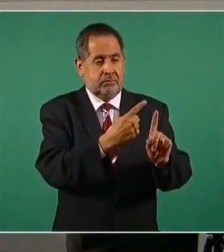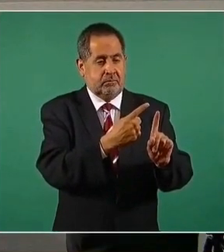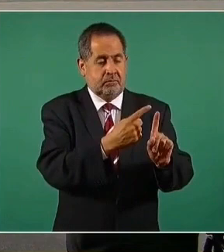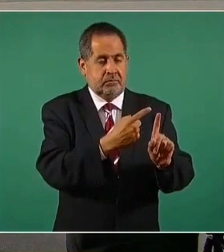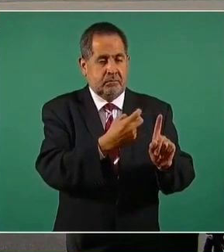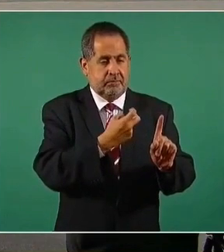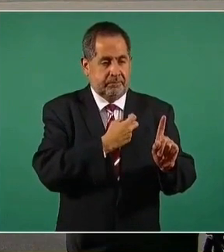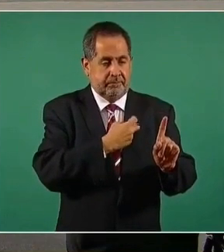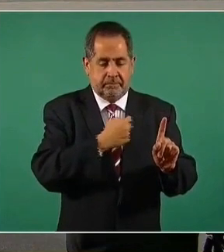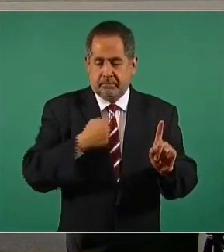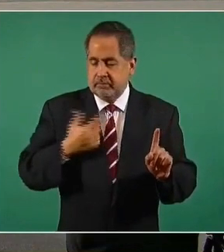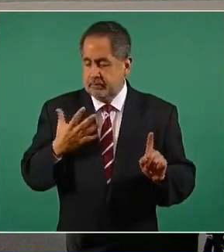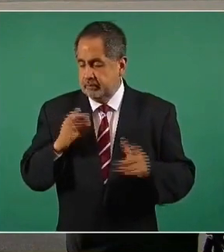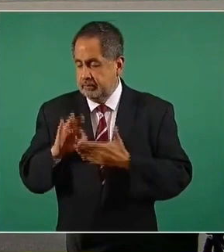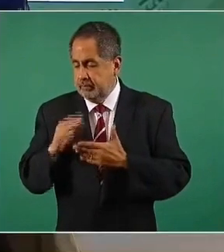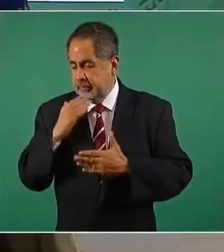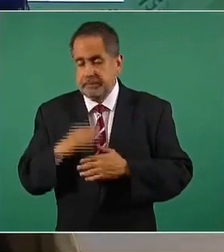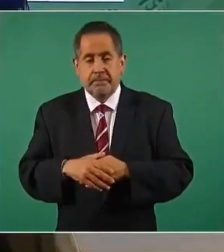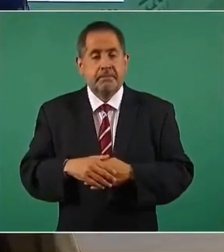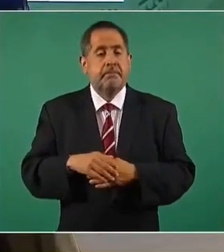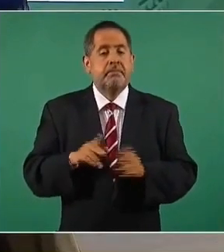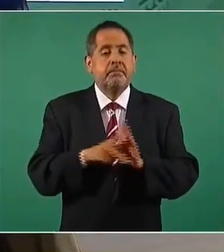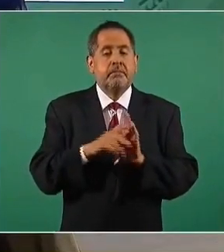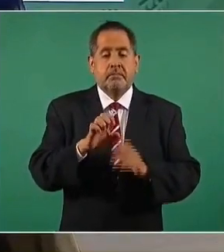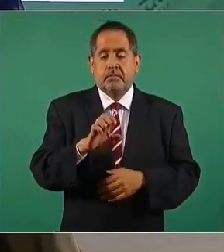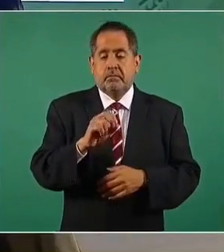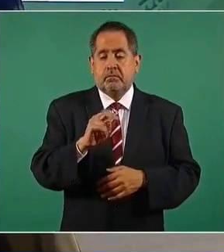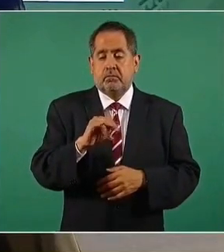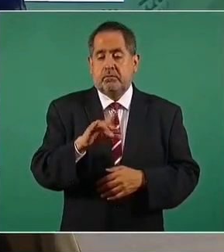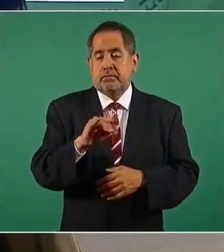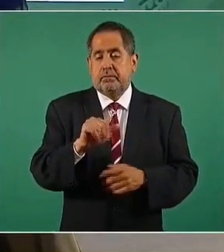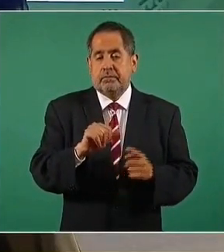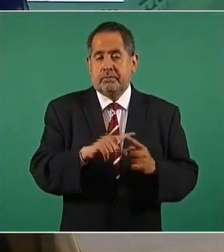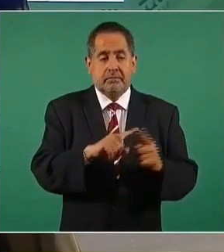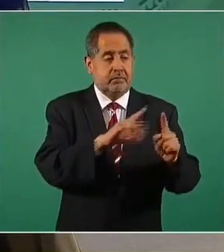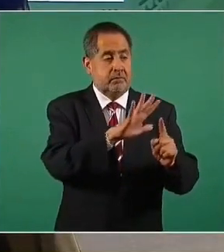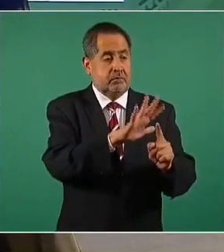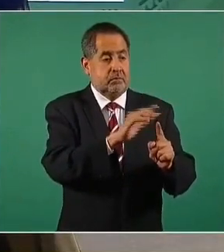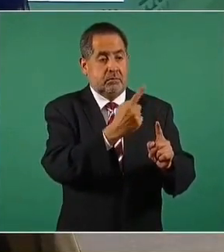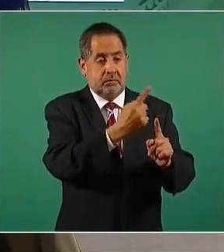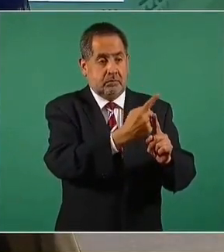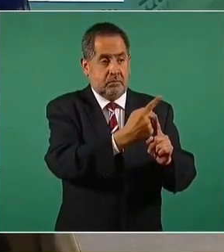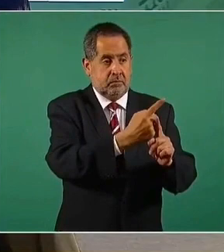El Economista, lo mismo, 51.7.